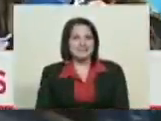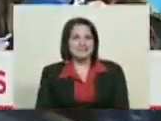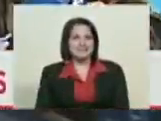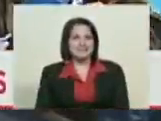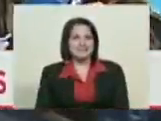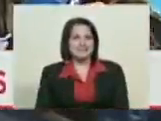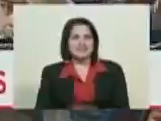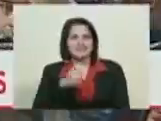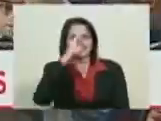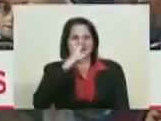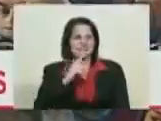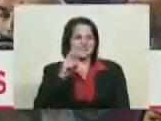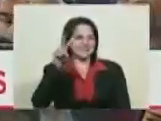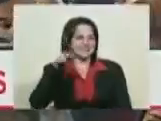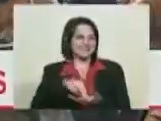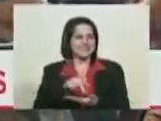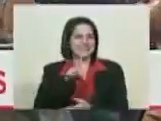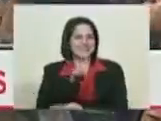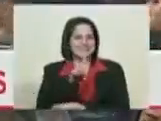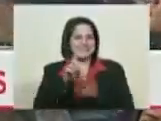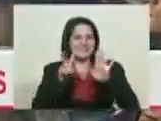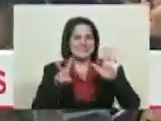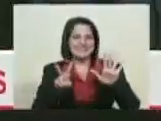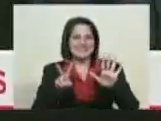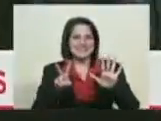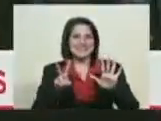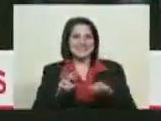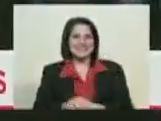Terminamos un año 2017 en victoria.